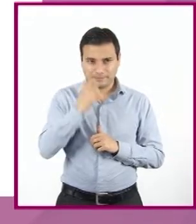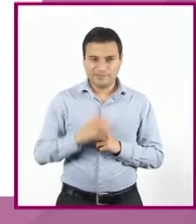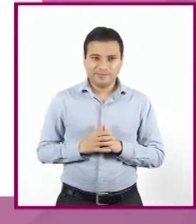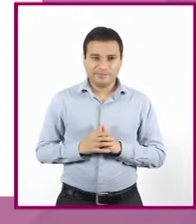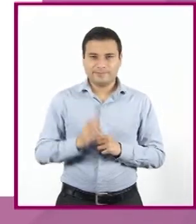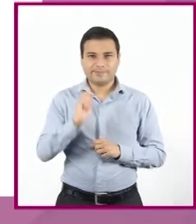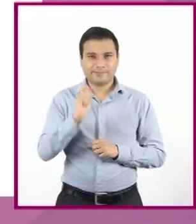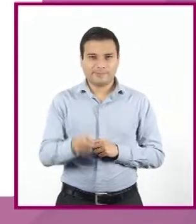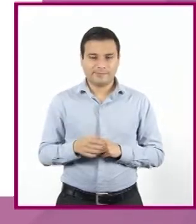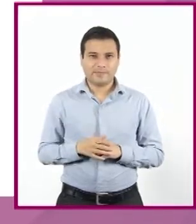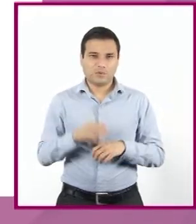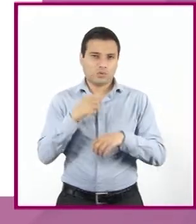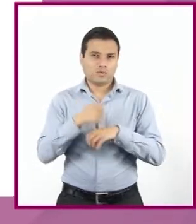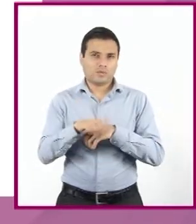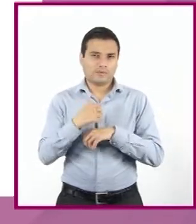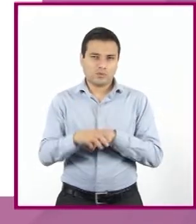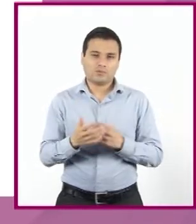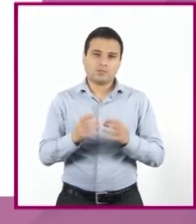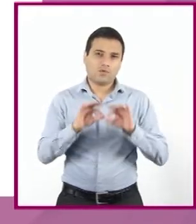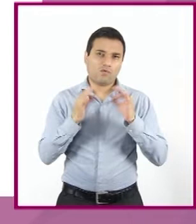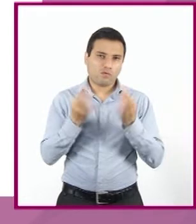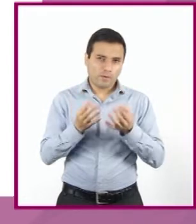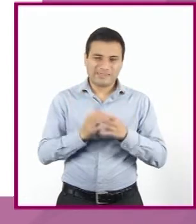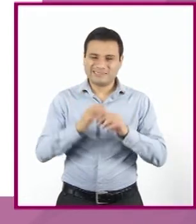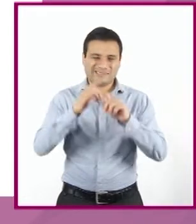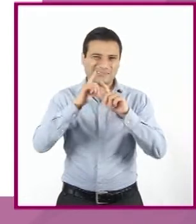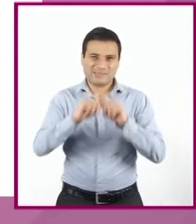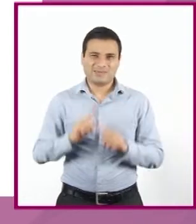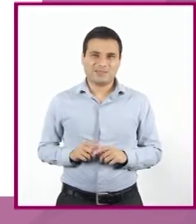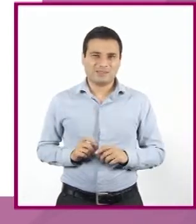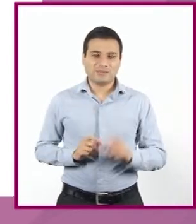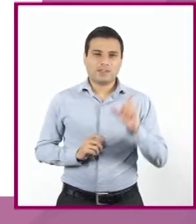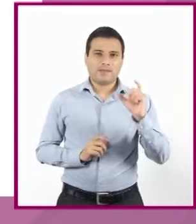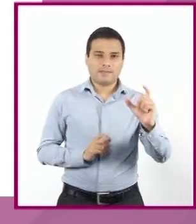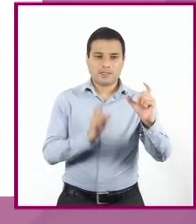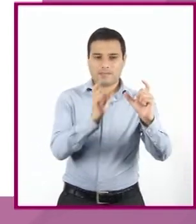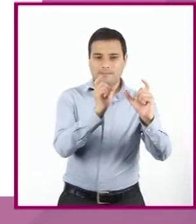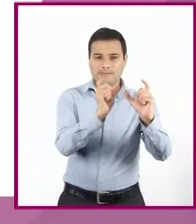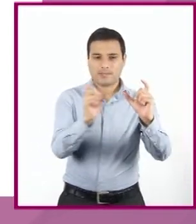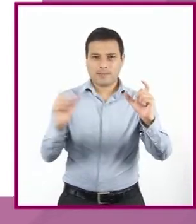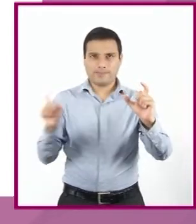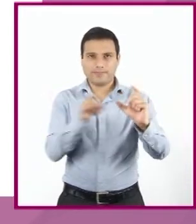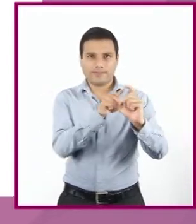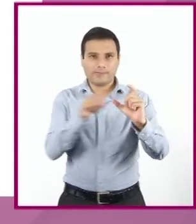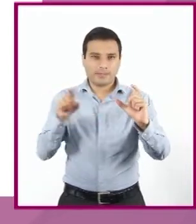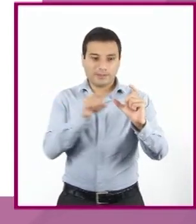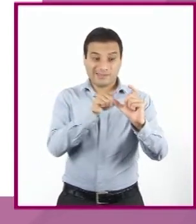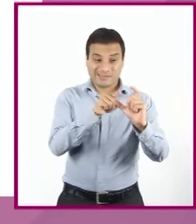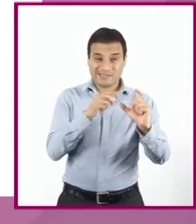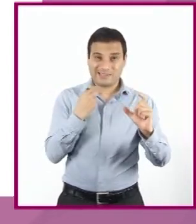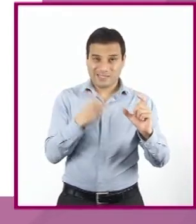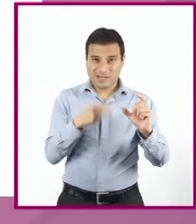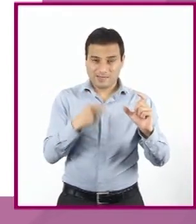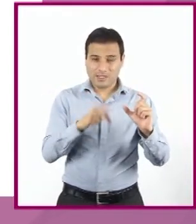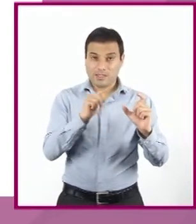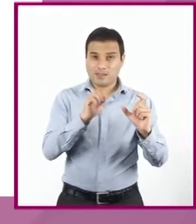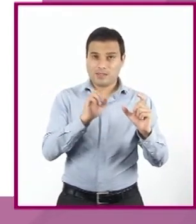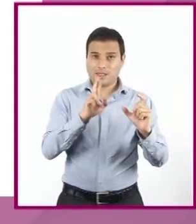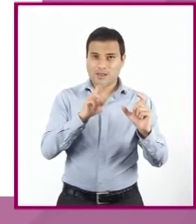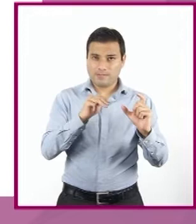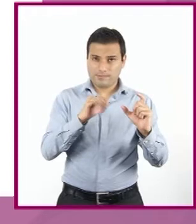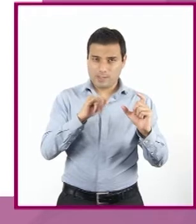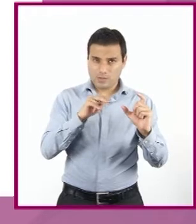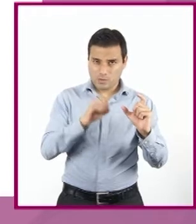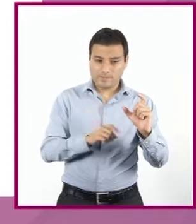un conjunto de elementos, ya sean de figuras o números, denominados términos, que siguen cierto orden